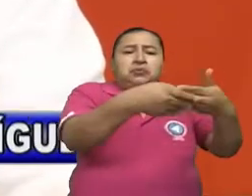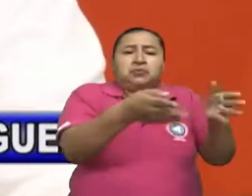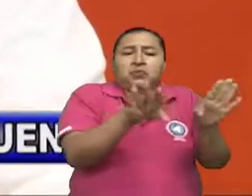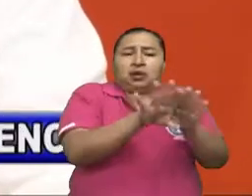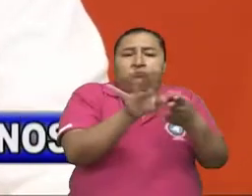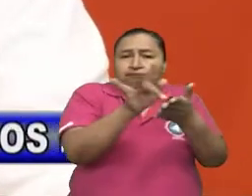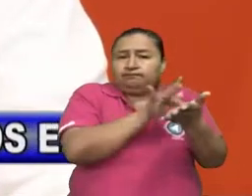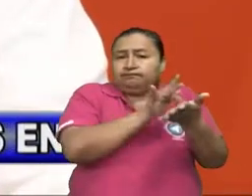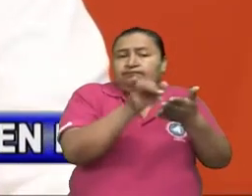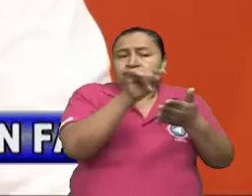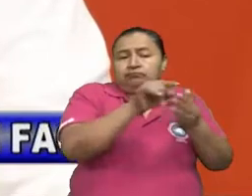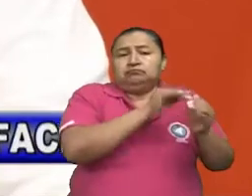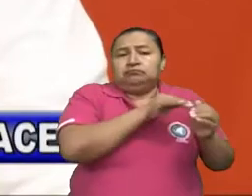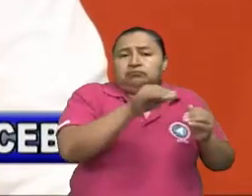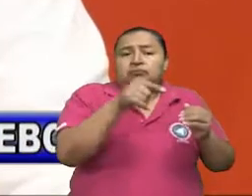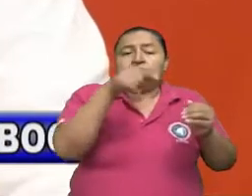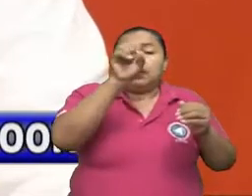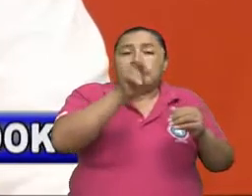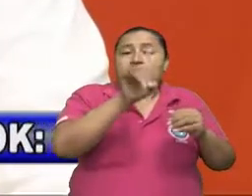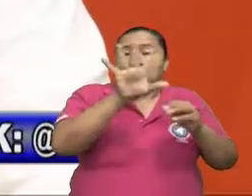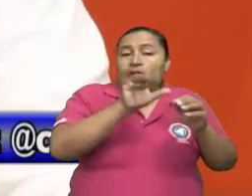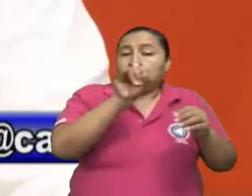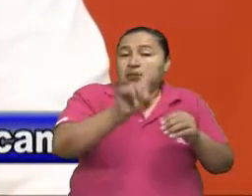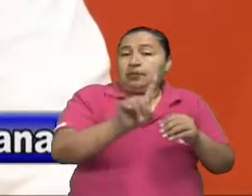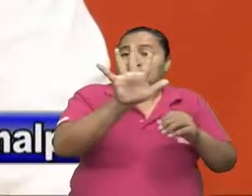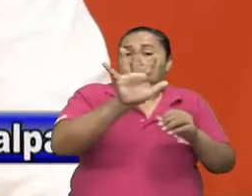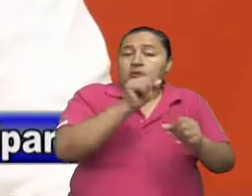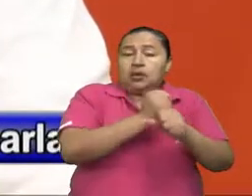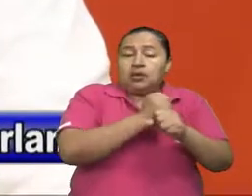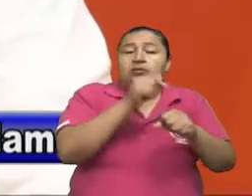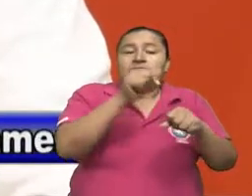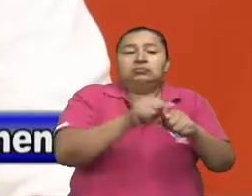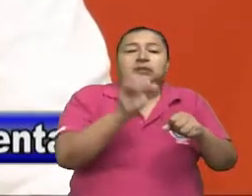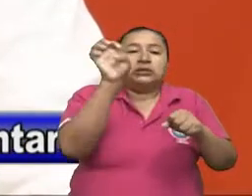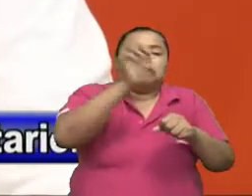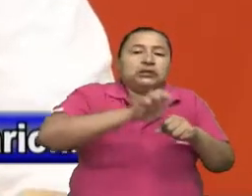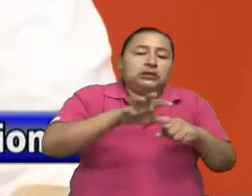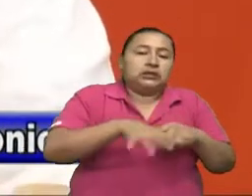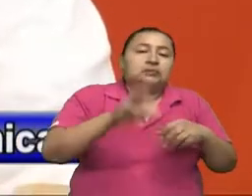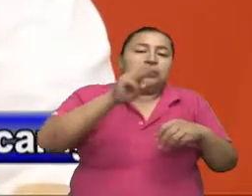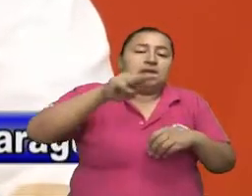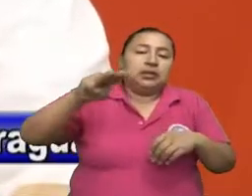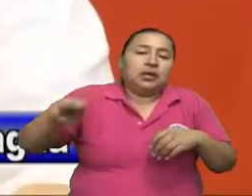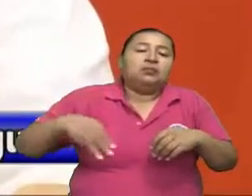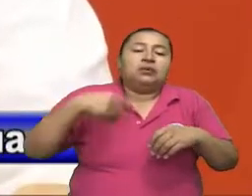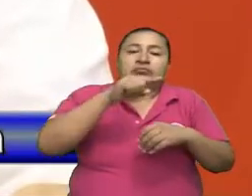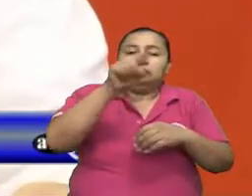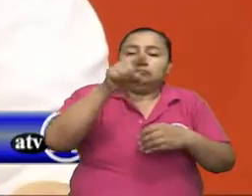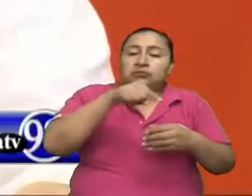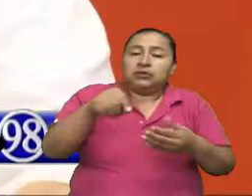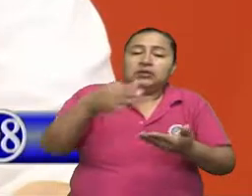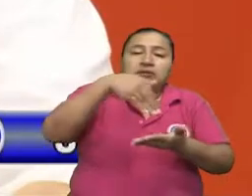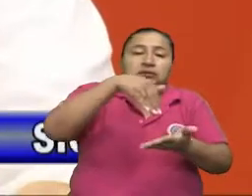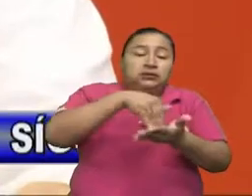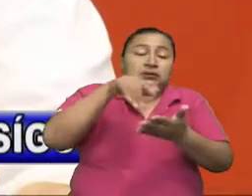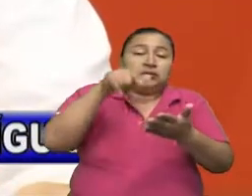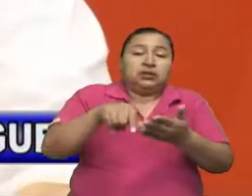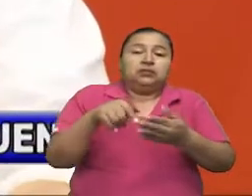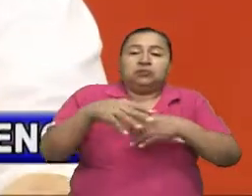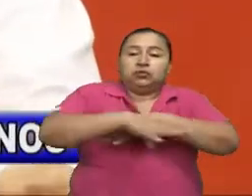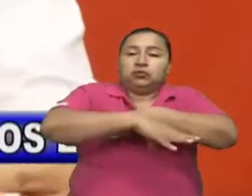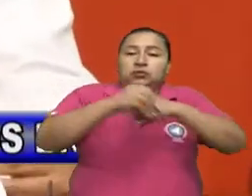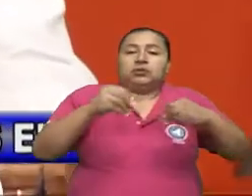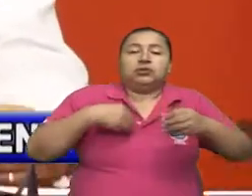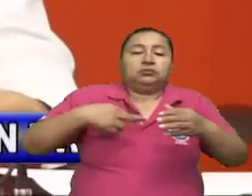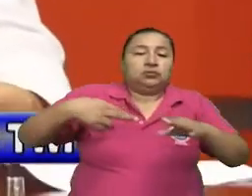móviles de secundaria regular en Estelí, Matagalpa, Celaya Central, Jinotega y Río San Juan. Vamos a